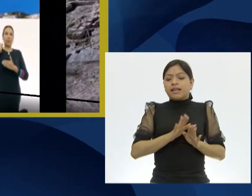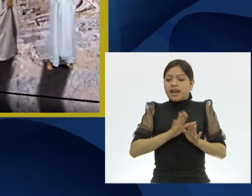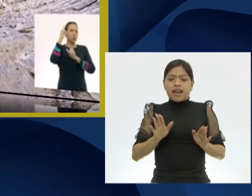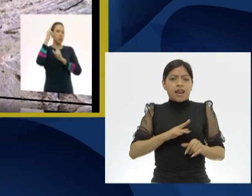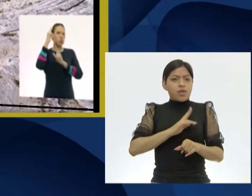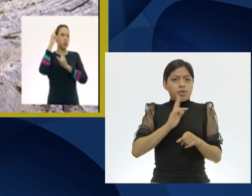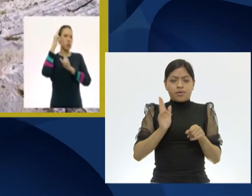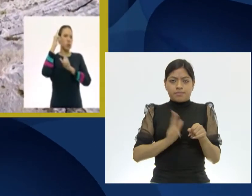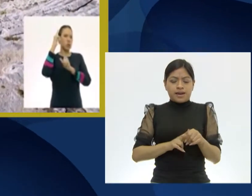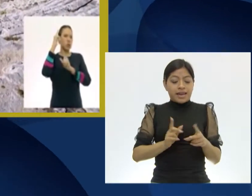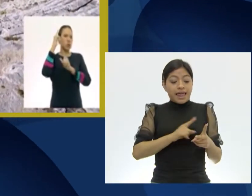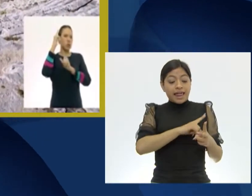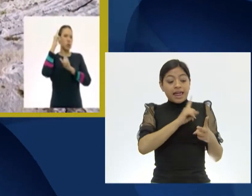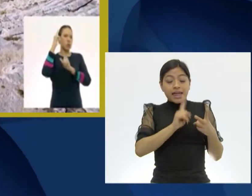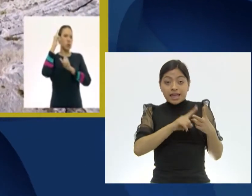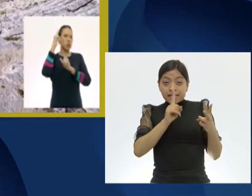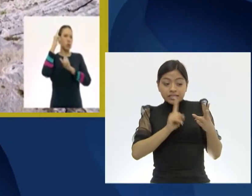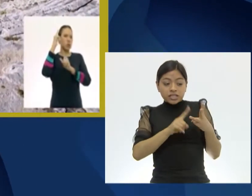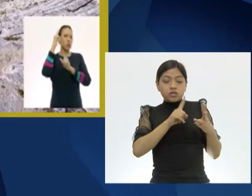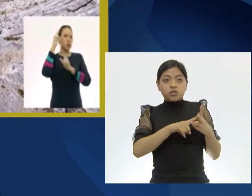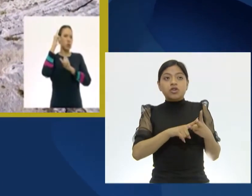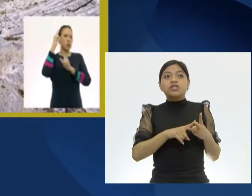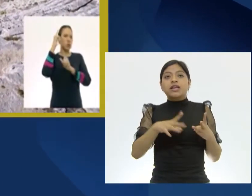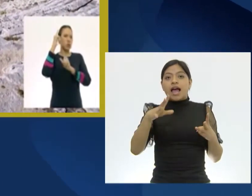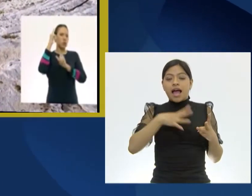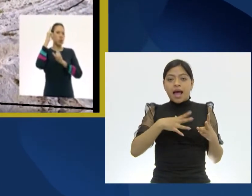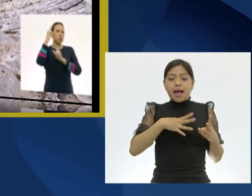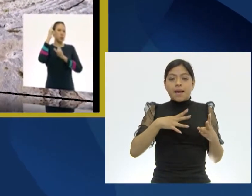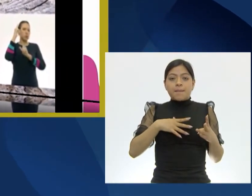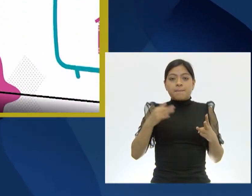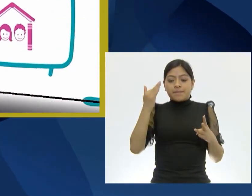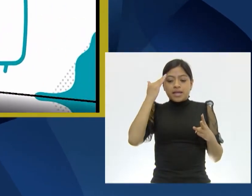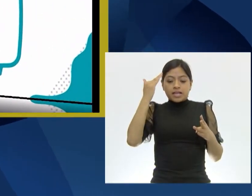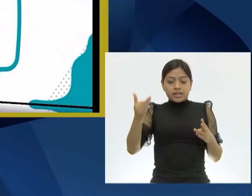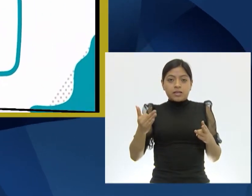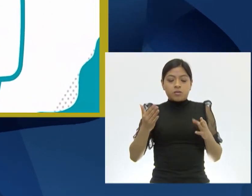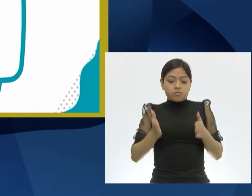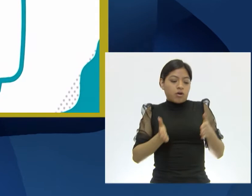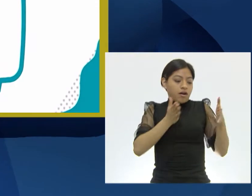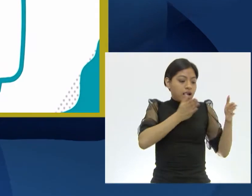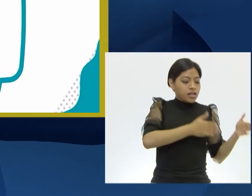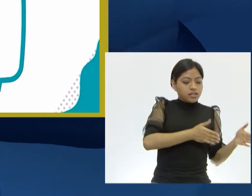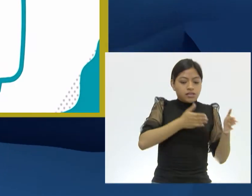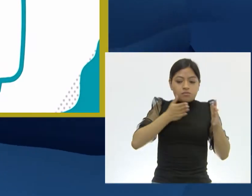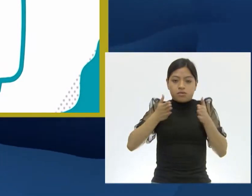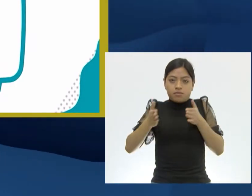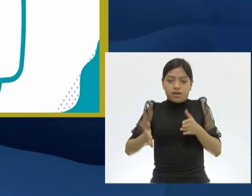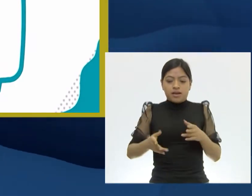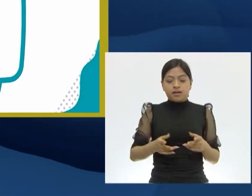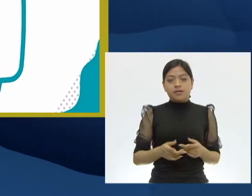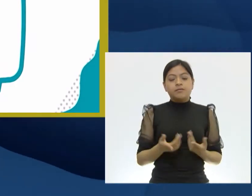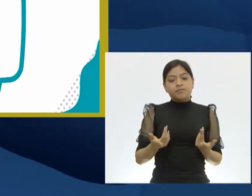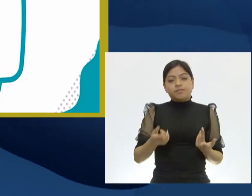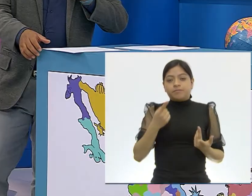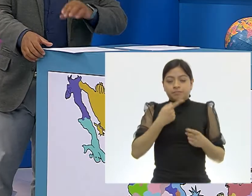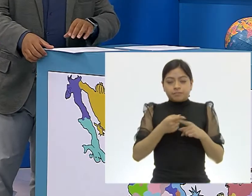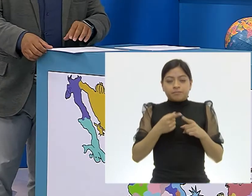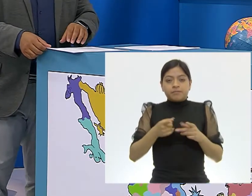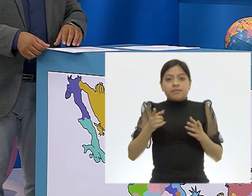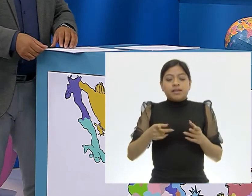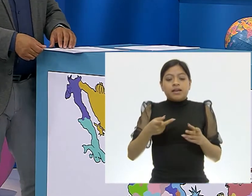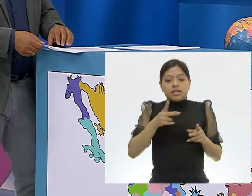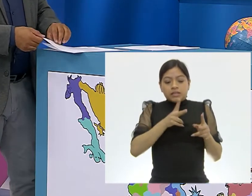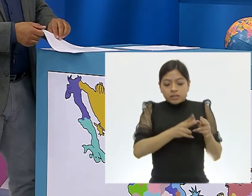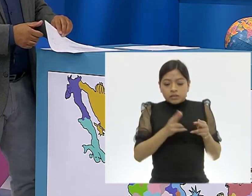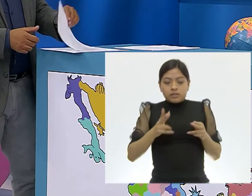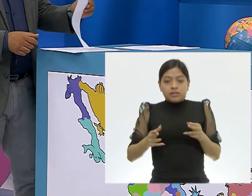tales saltos. Exactamente, mira, ya estamos viendo algunas imágenes precisamente de esa visita que hicimos a la antigua Grecia. Y bueno, reforzando eso